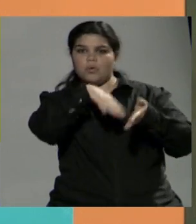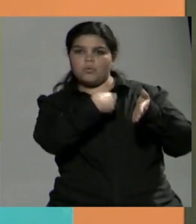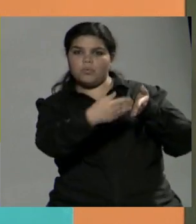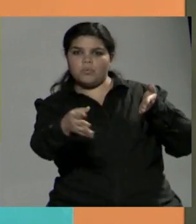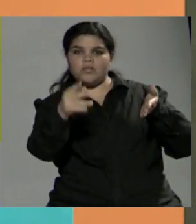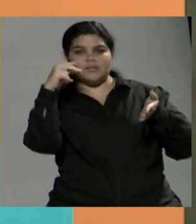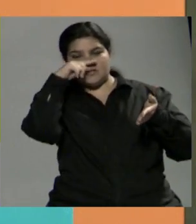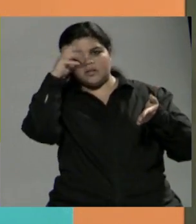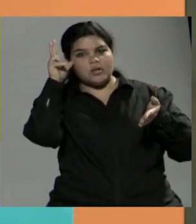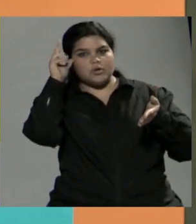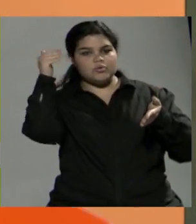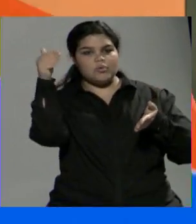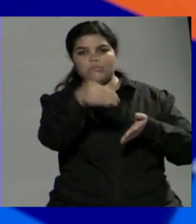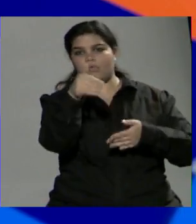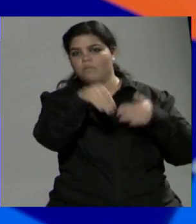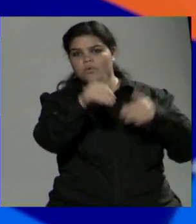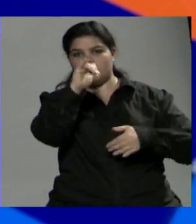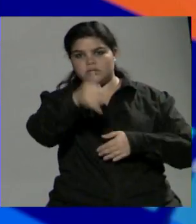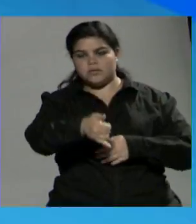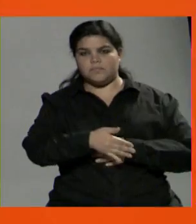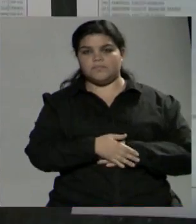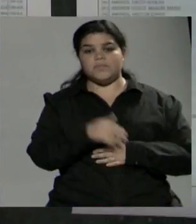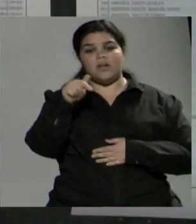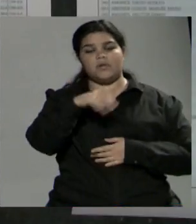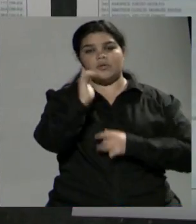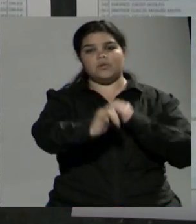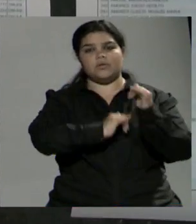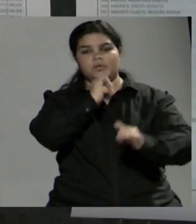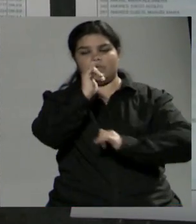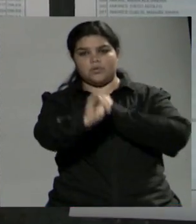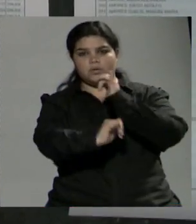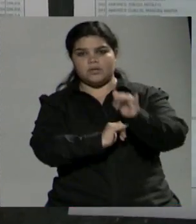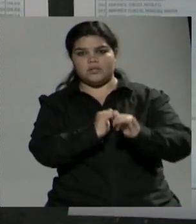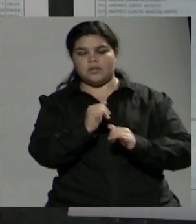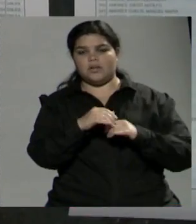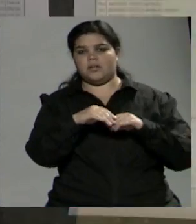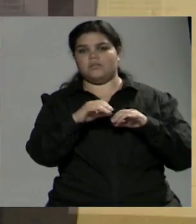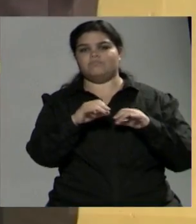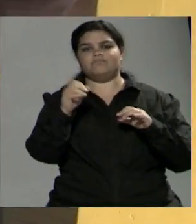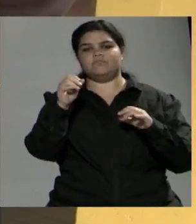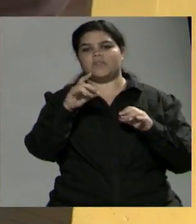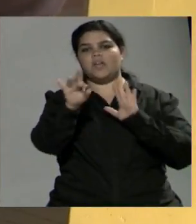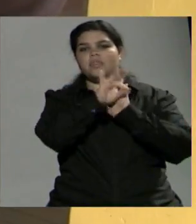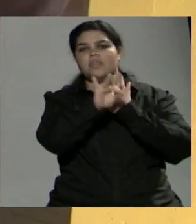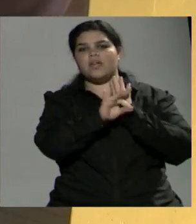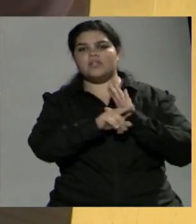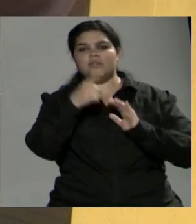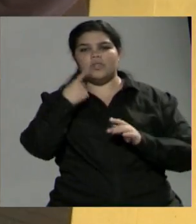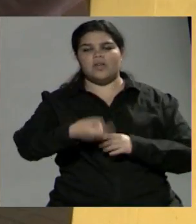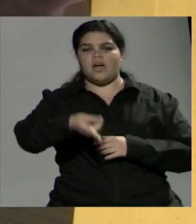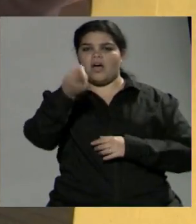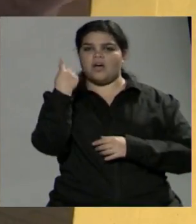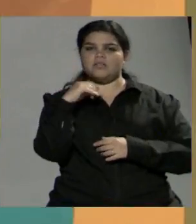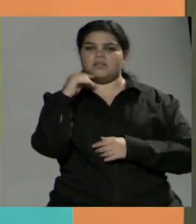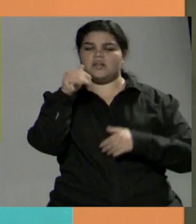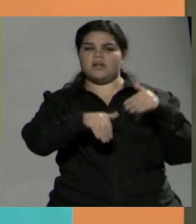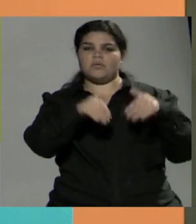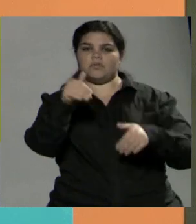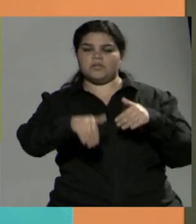asistió a votar. Así que bueno, vamos a estar contando todos los datos duros de lo que dejó ayer de lo que dejaron ayer las